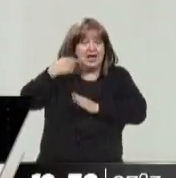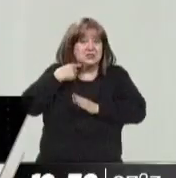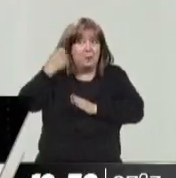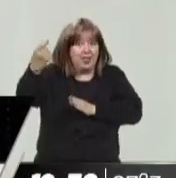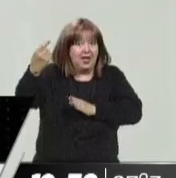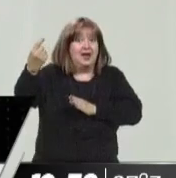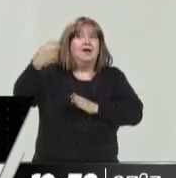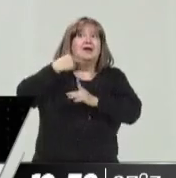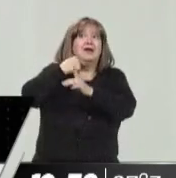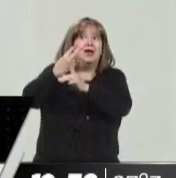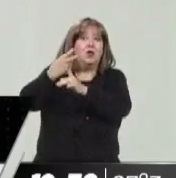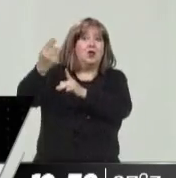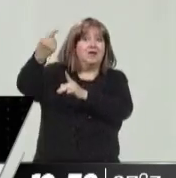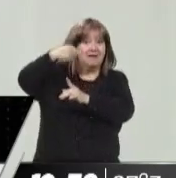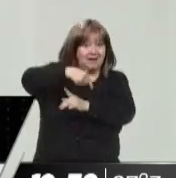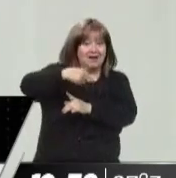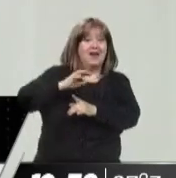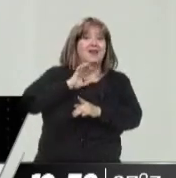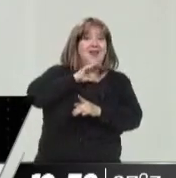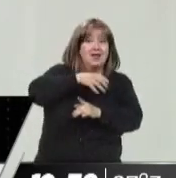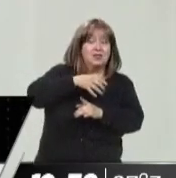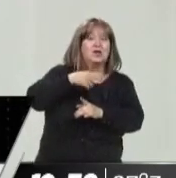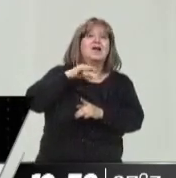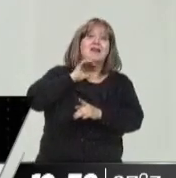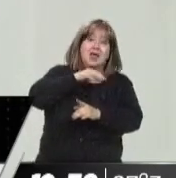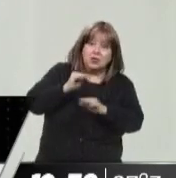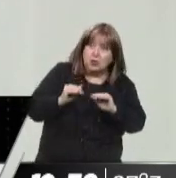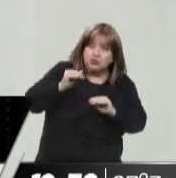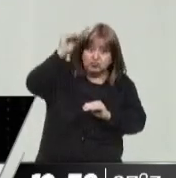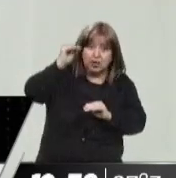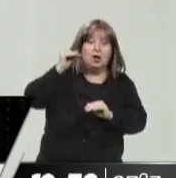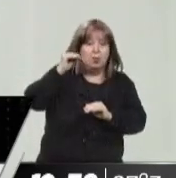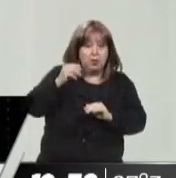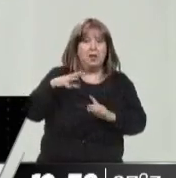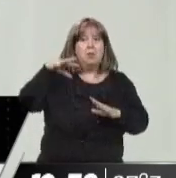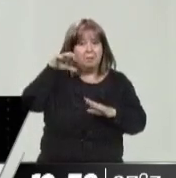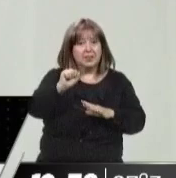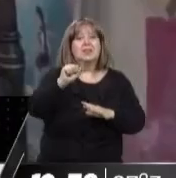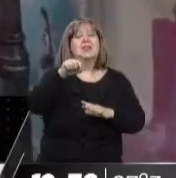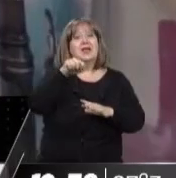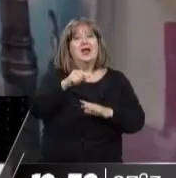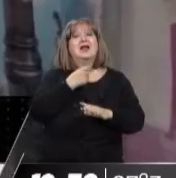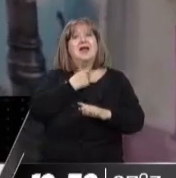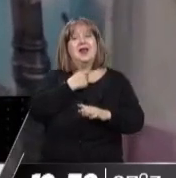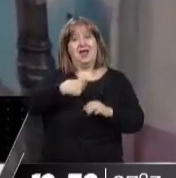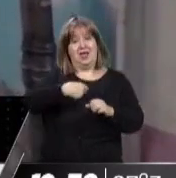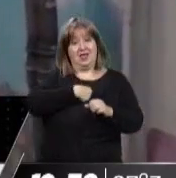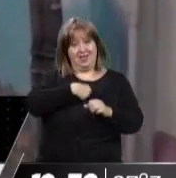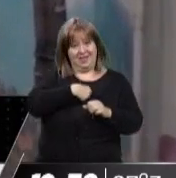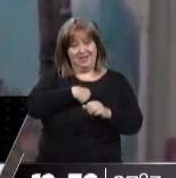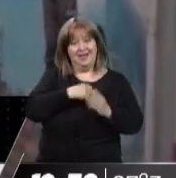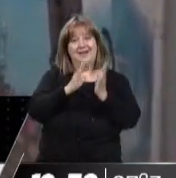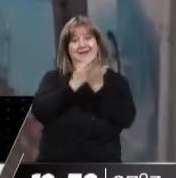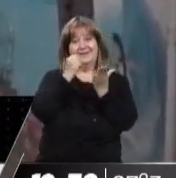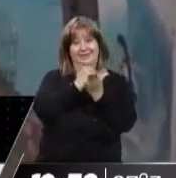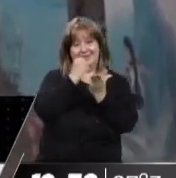hay muchas consultas, hay sobre todo relacionadas con la nacionalidad, pero también con los visados